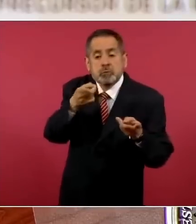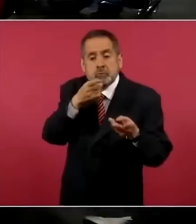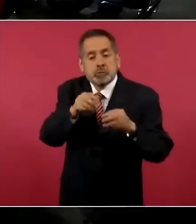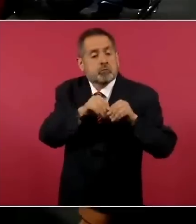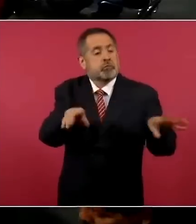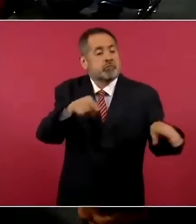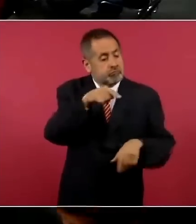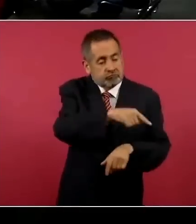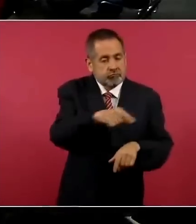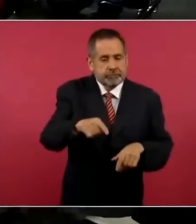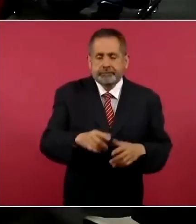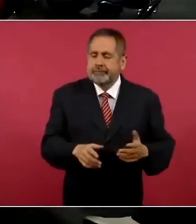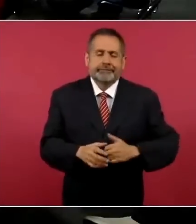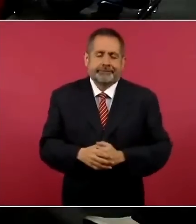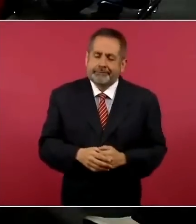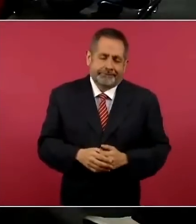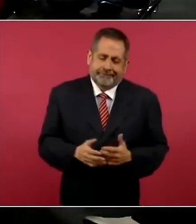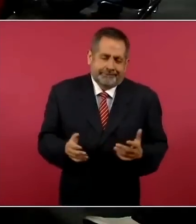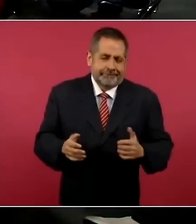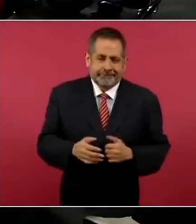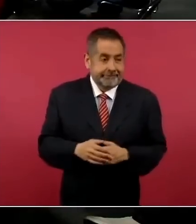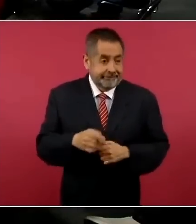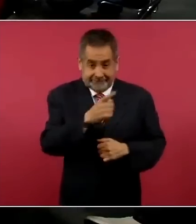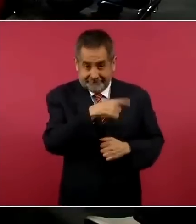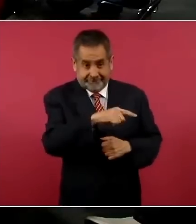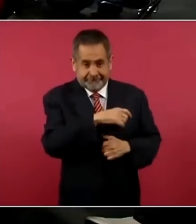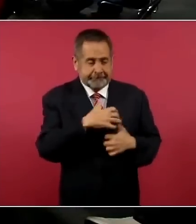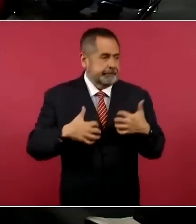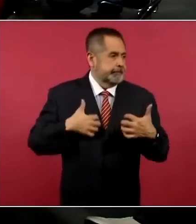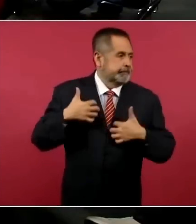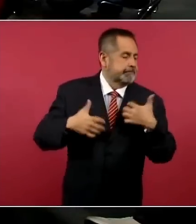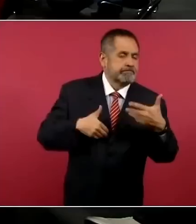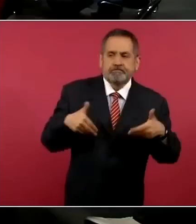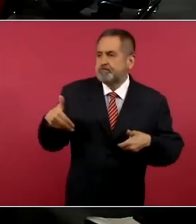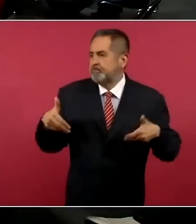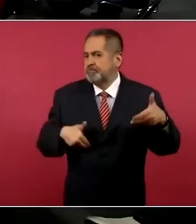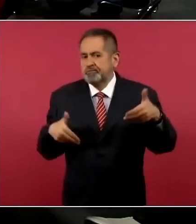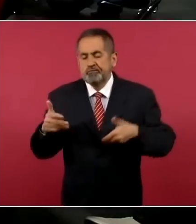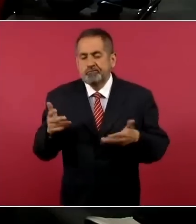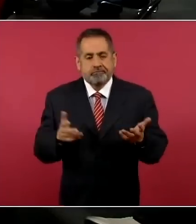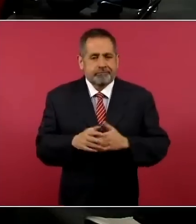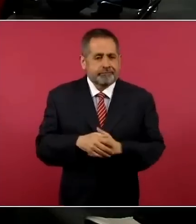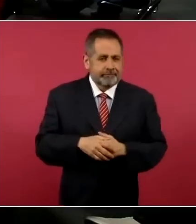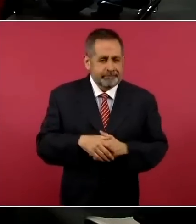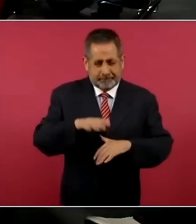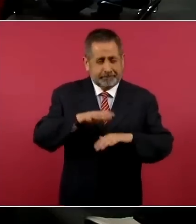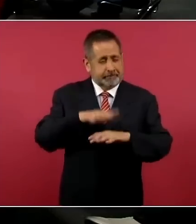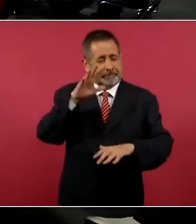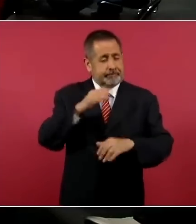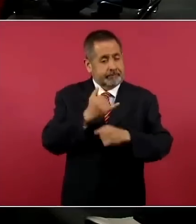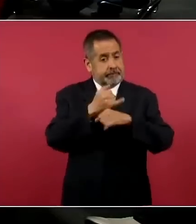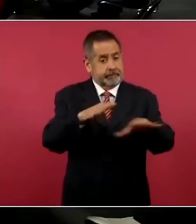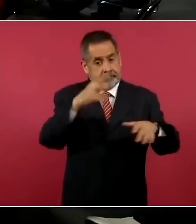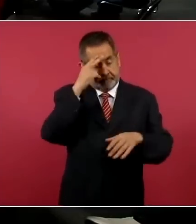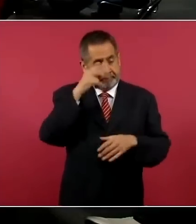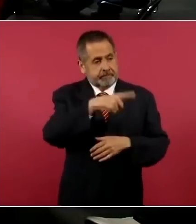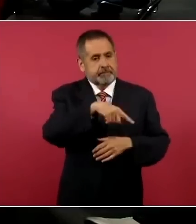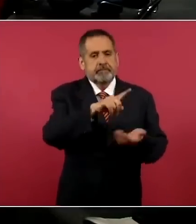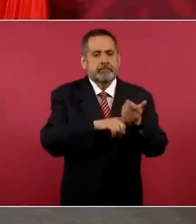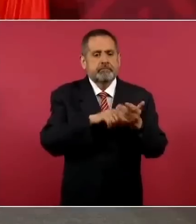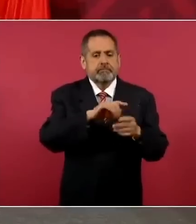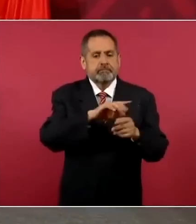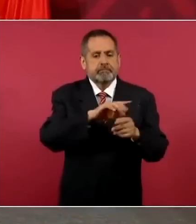porque están molestos. Por lo general, los medios de información en México están en